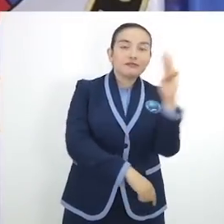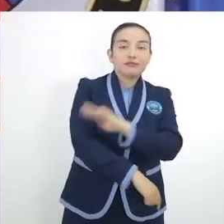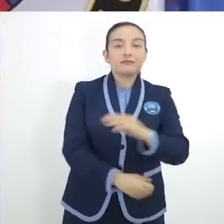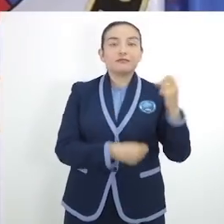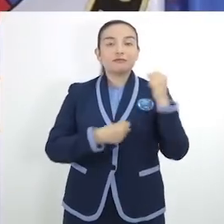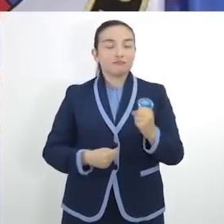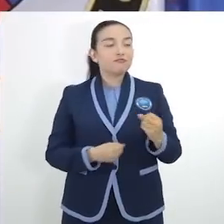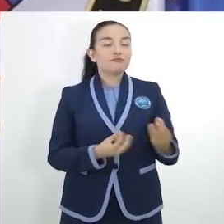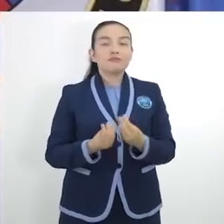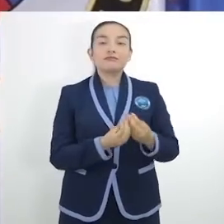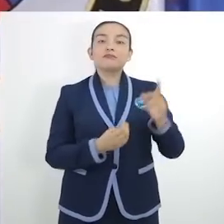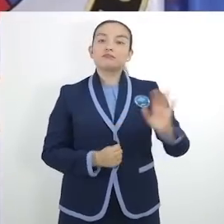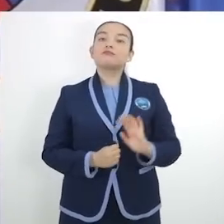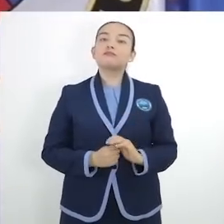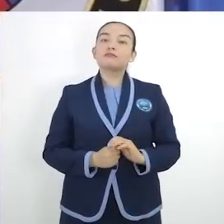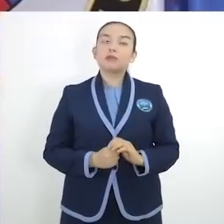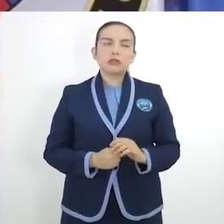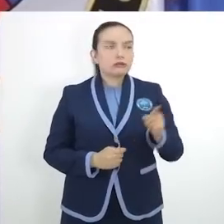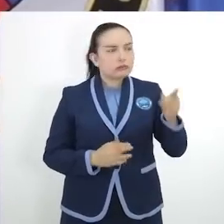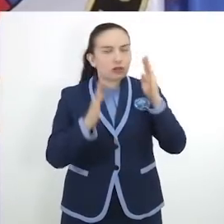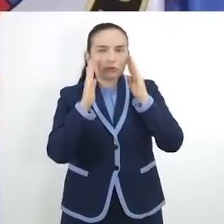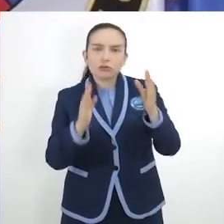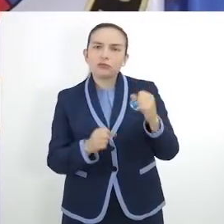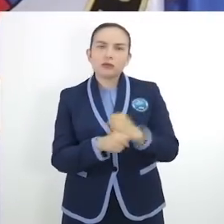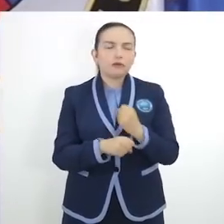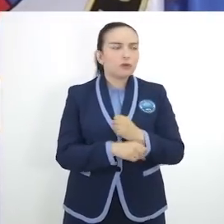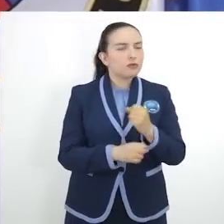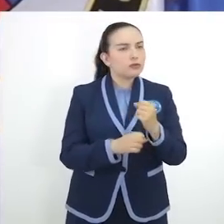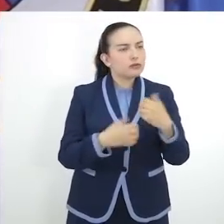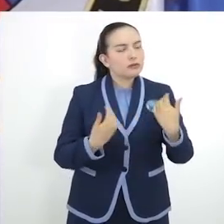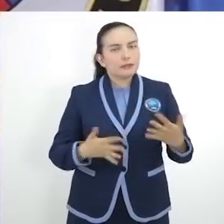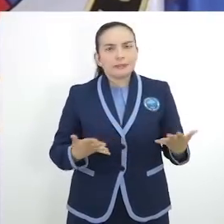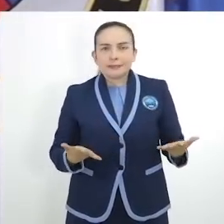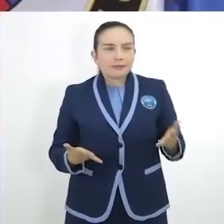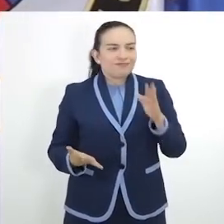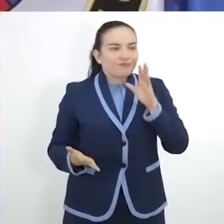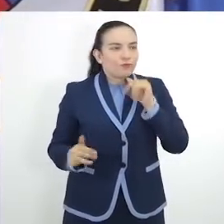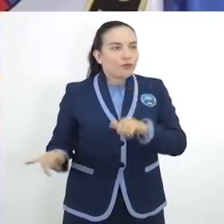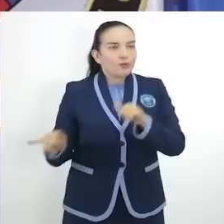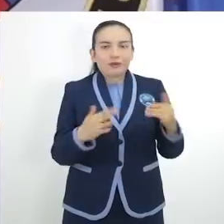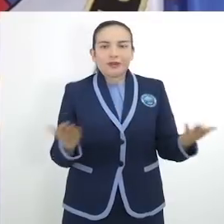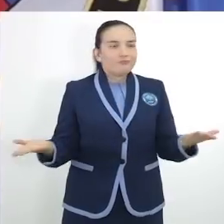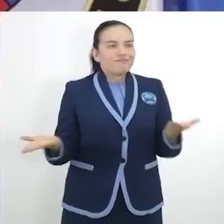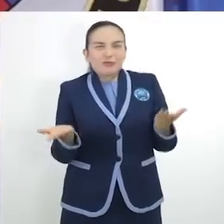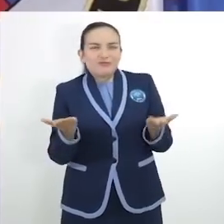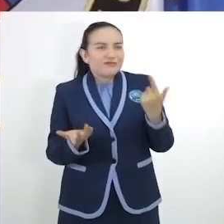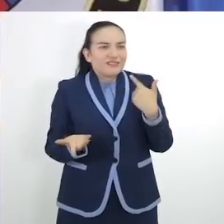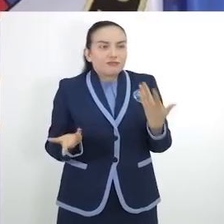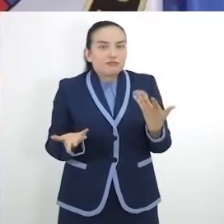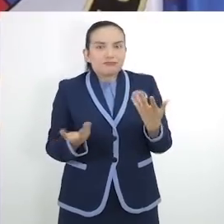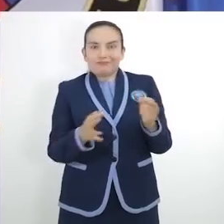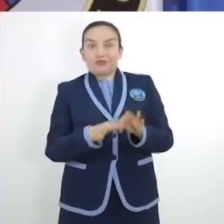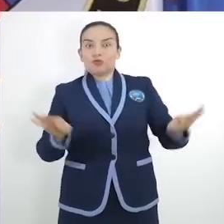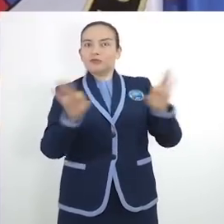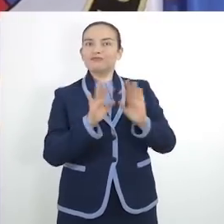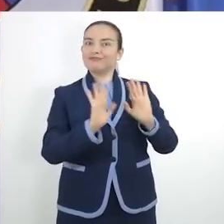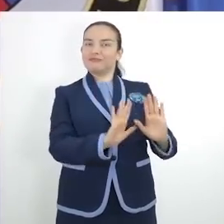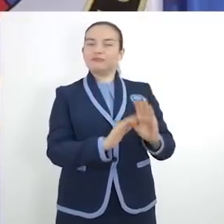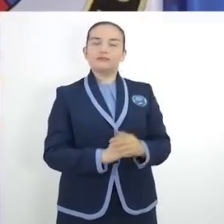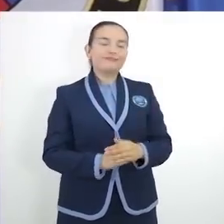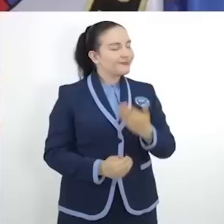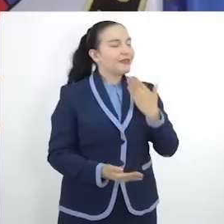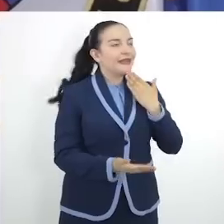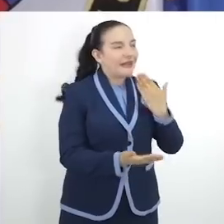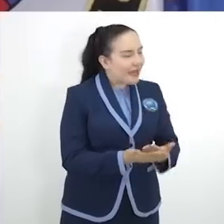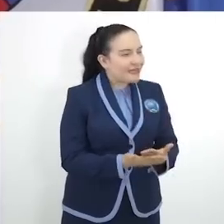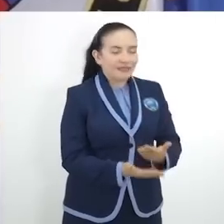Ejército Nacional, que el servicio que presta no tiene nombre, no tiene número.